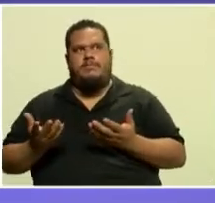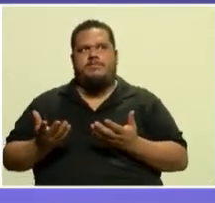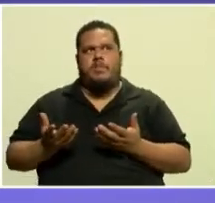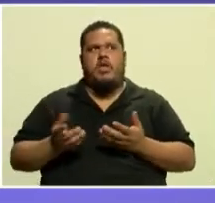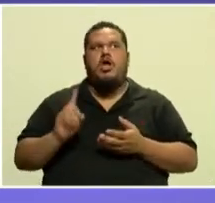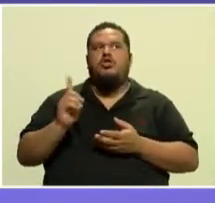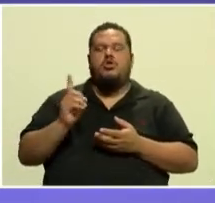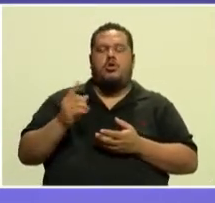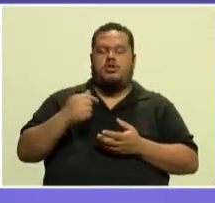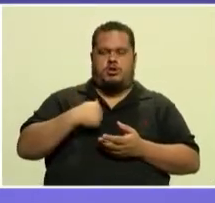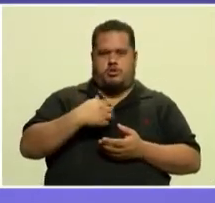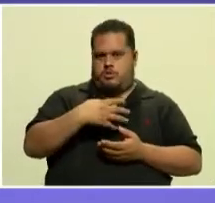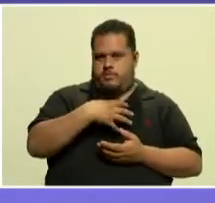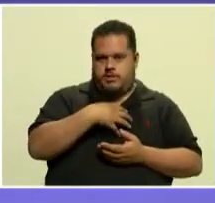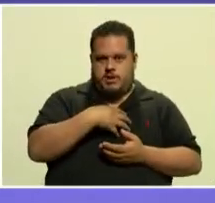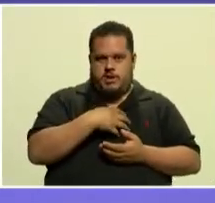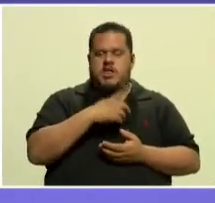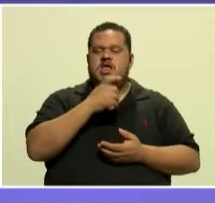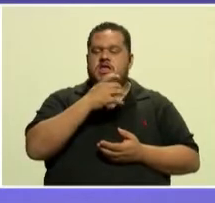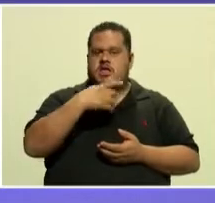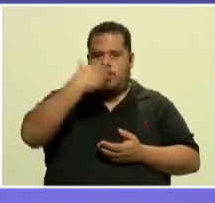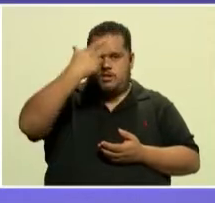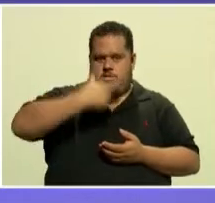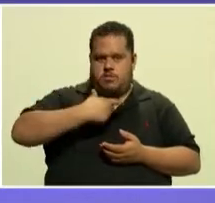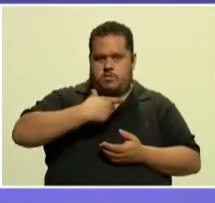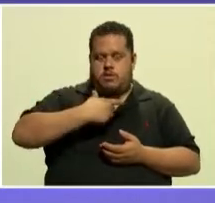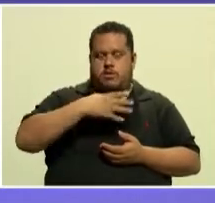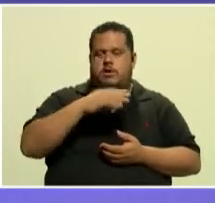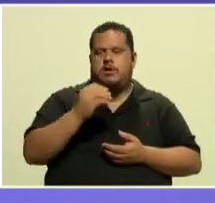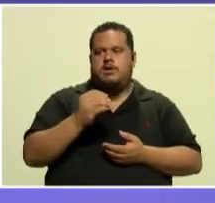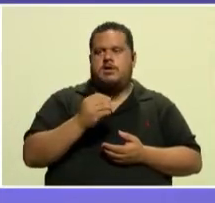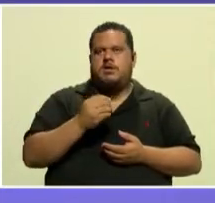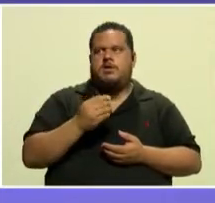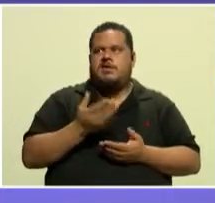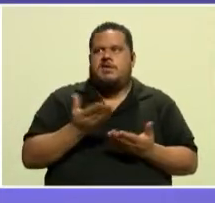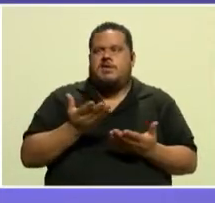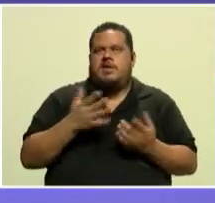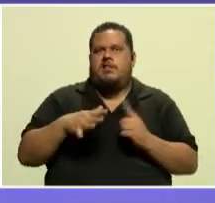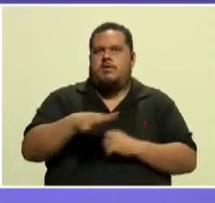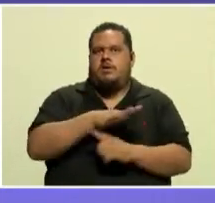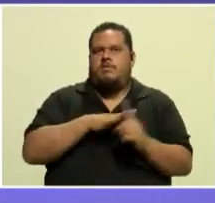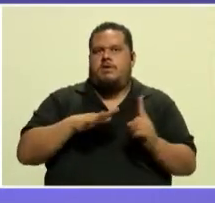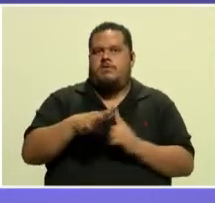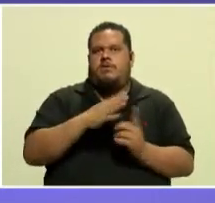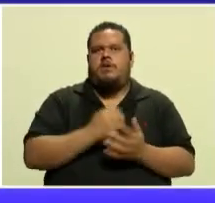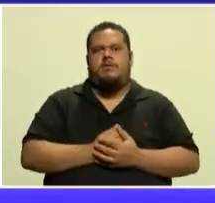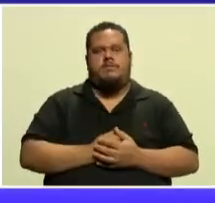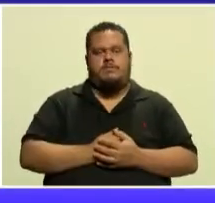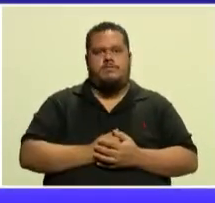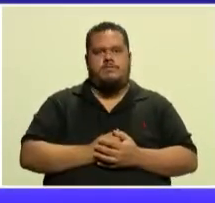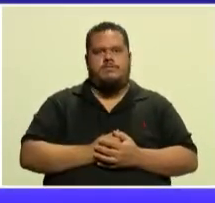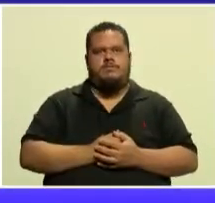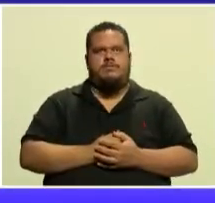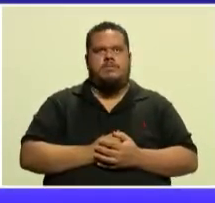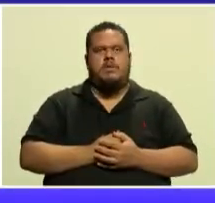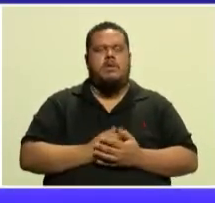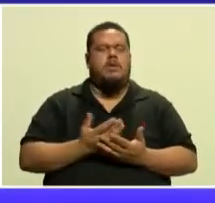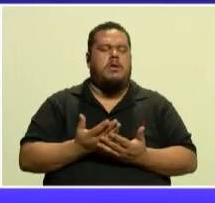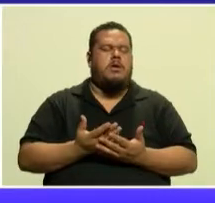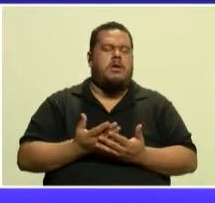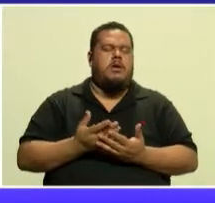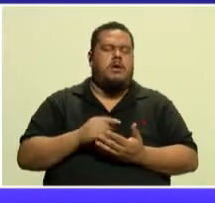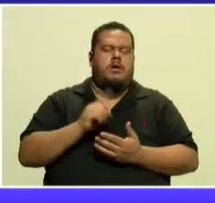dónde pertenezco yo, quién soy yo y qué es lo que me rodea. Sí. Hace algún